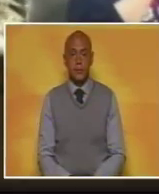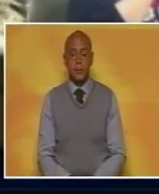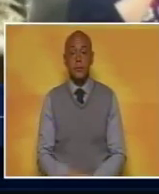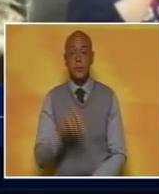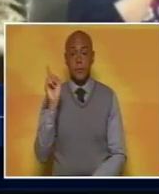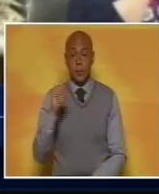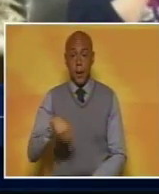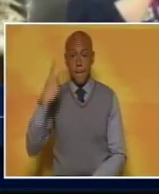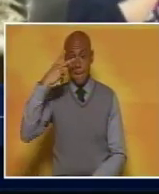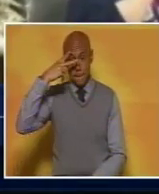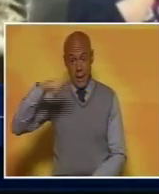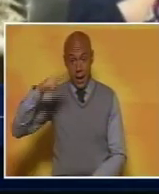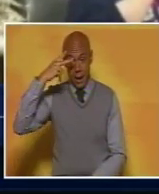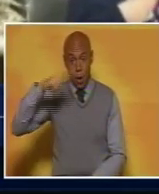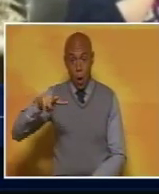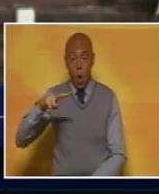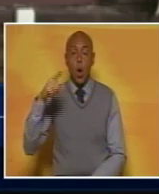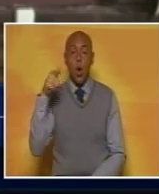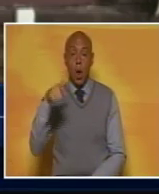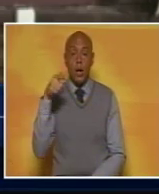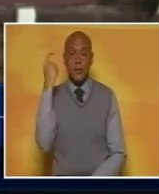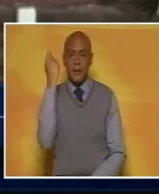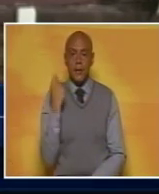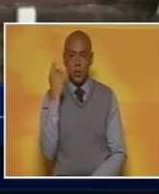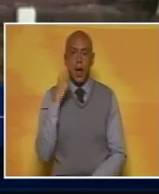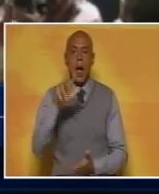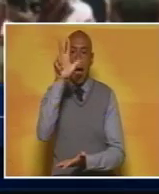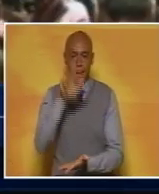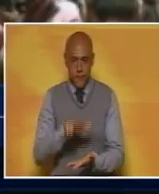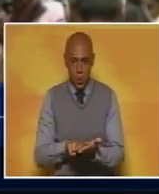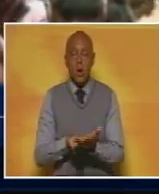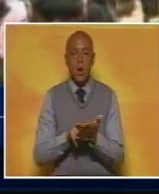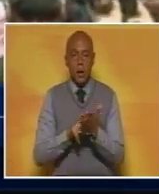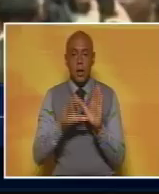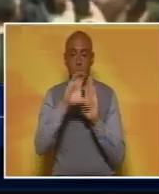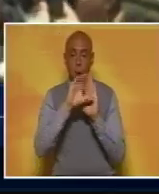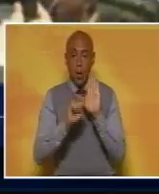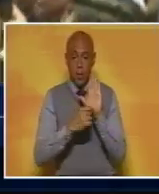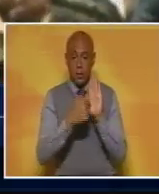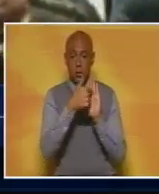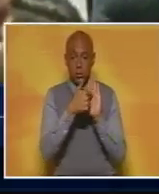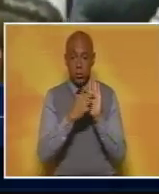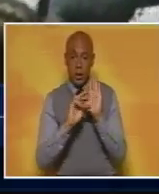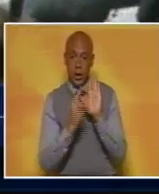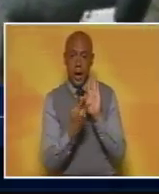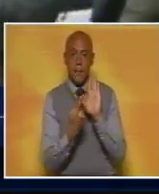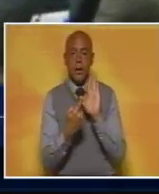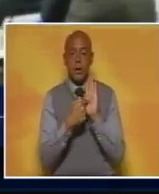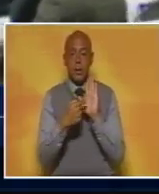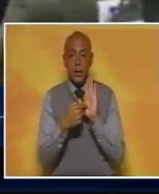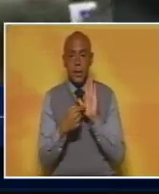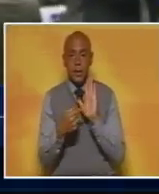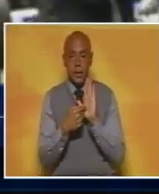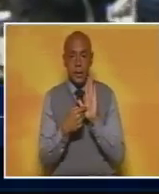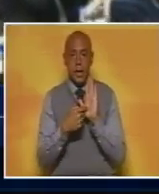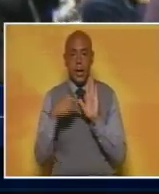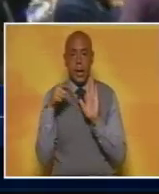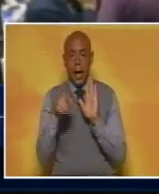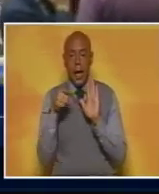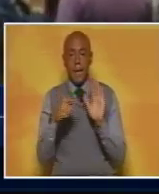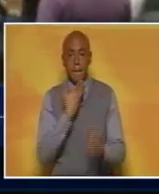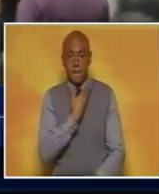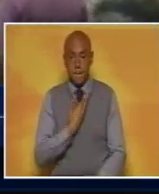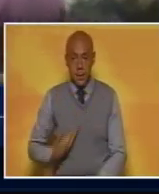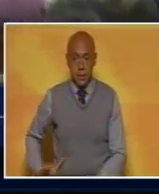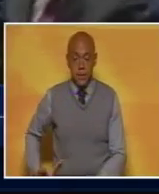Y en México, la Cámara de Diputados aprobó la reforma constitucional que elimina el fuero del presidente de la República, que ahora